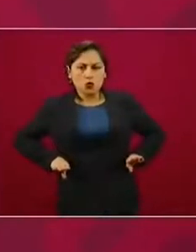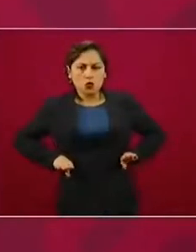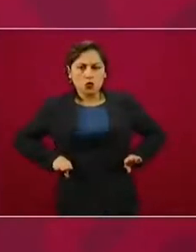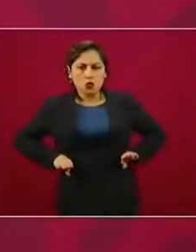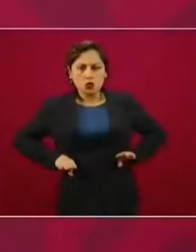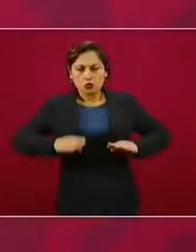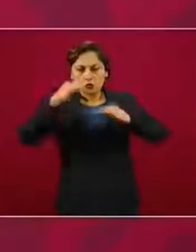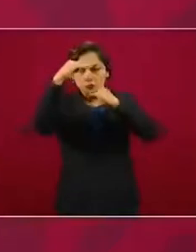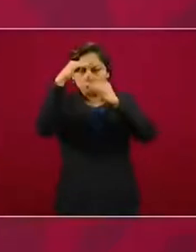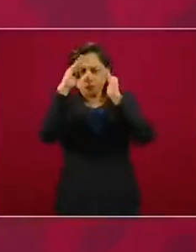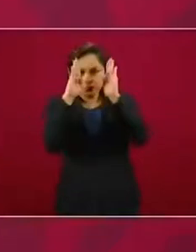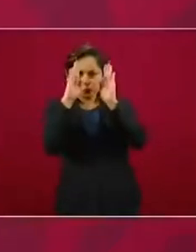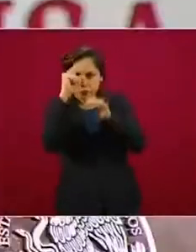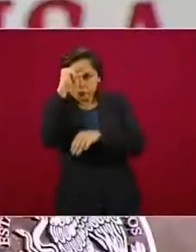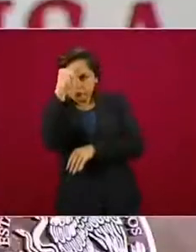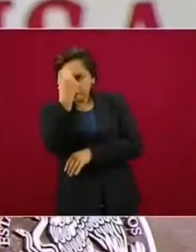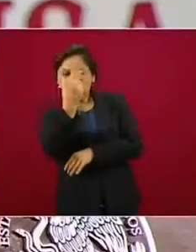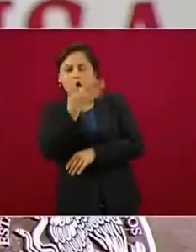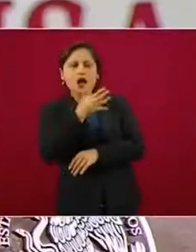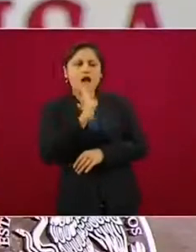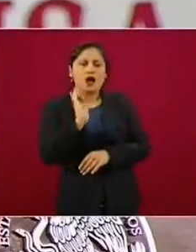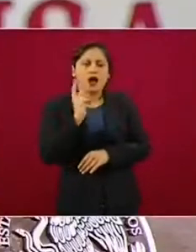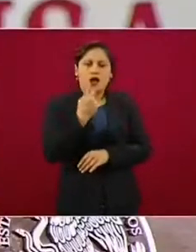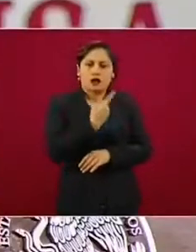está ya colocado,